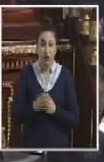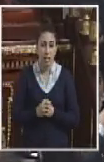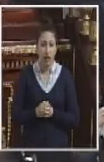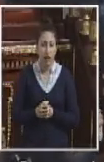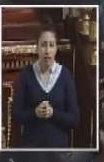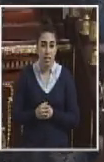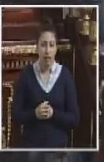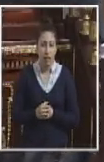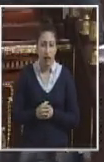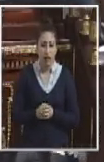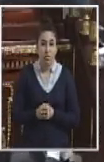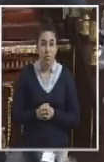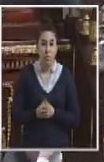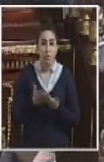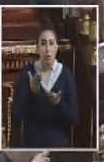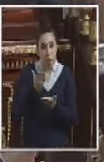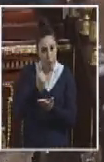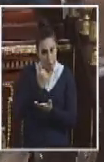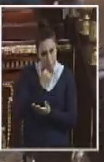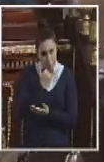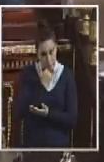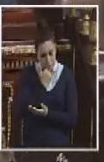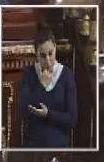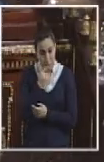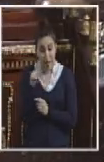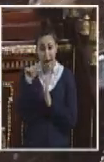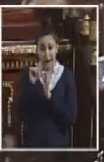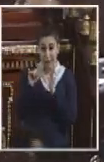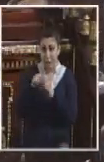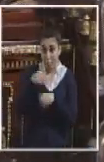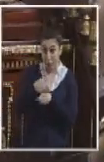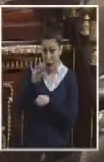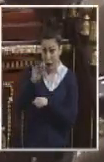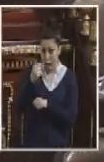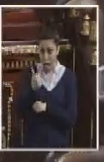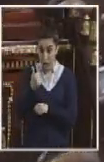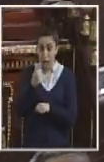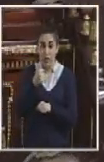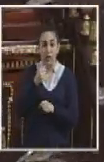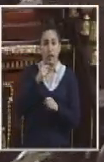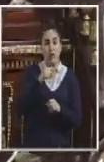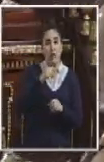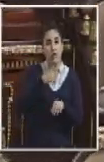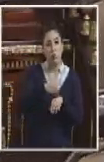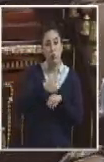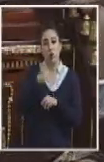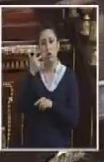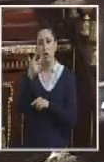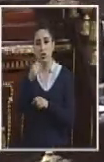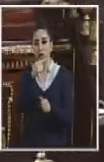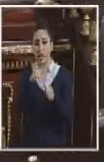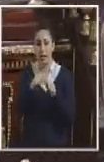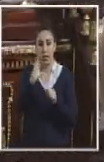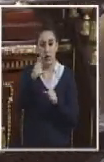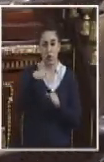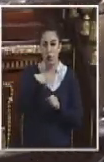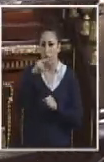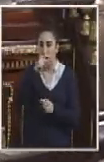Gracias, Presidenta. Mire, diputado Santillán, el artículo 46, apartado C, numeral 8, lo voy a leer, yo no voy a pedir que la Secretaría lo